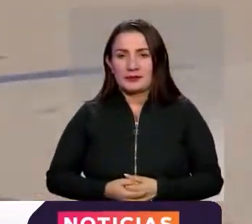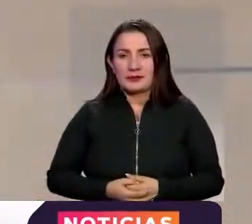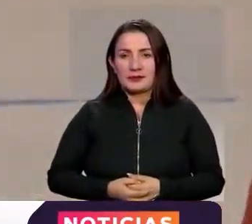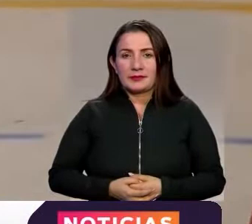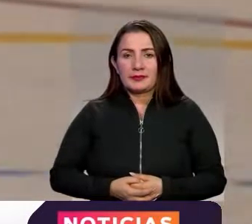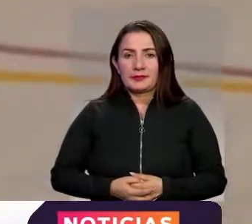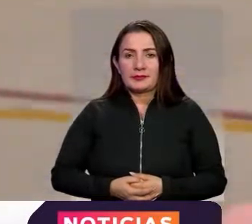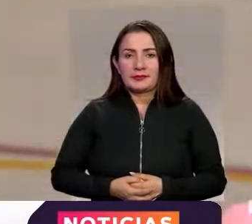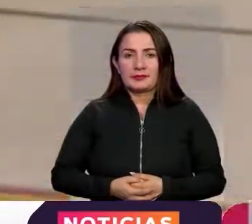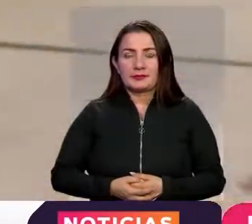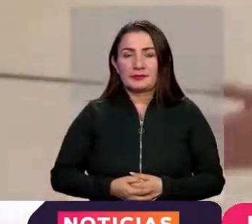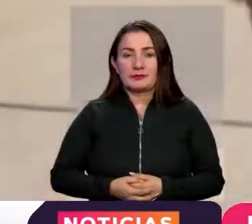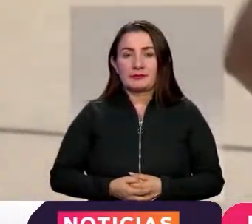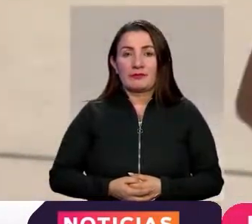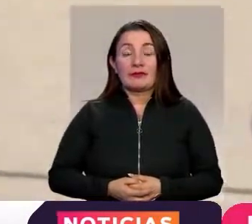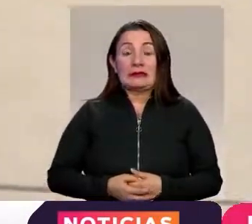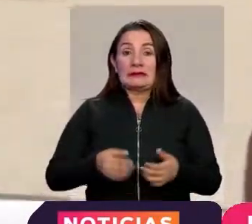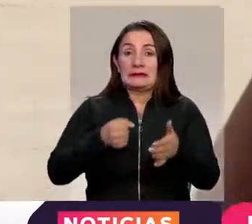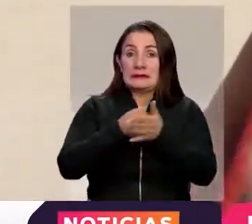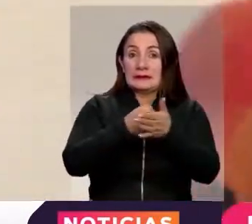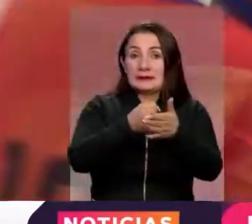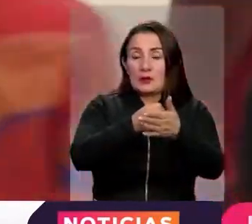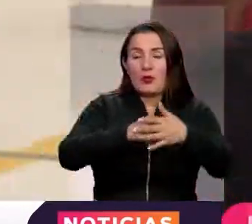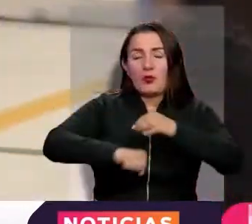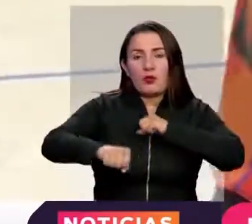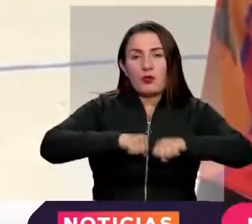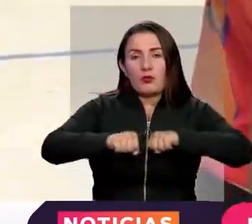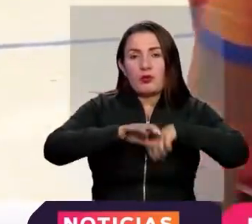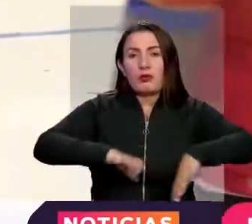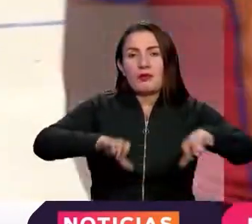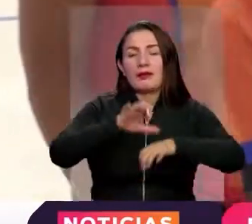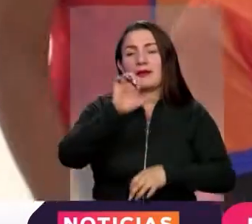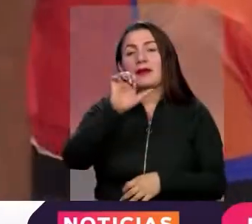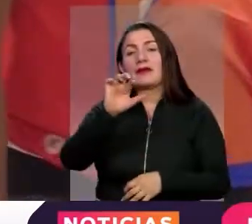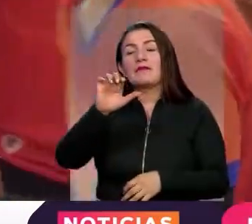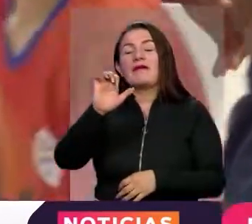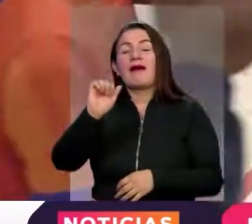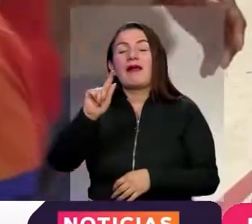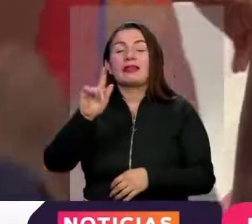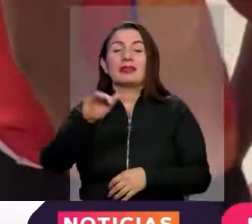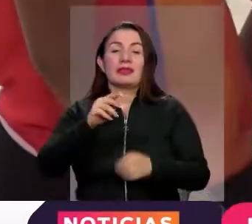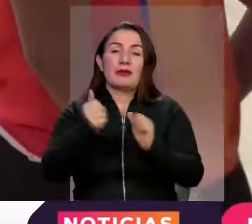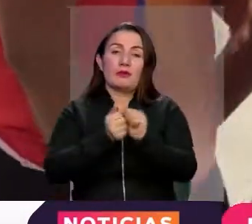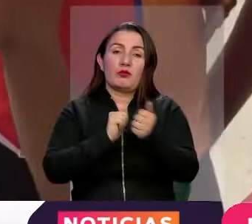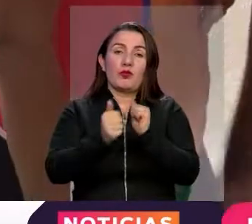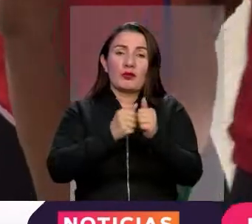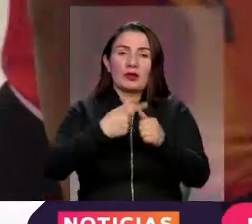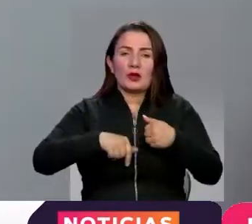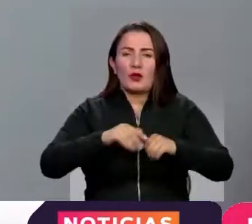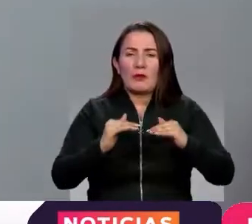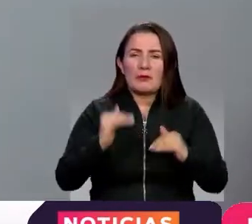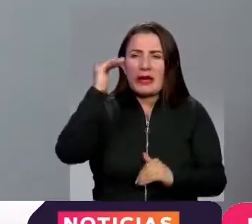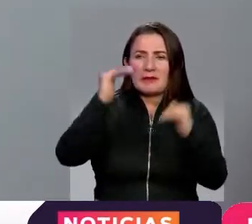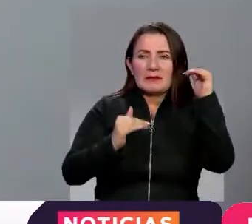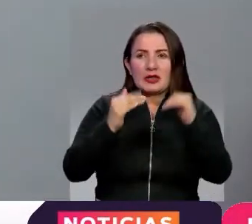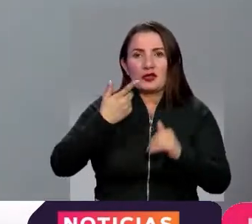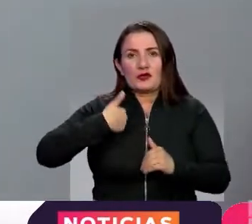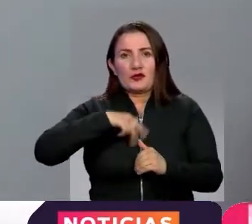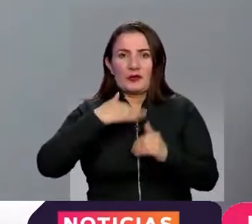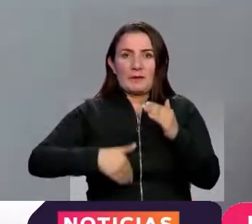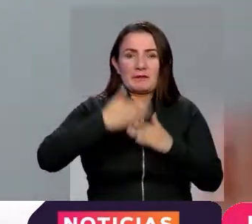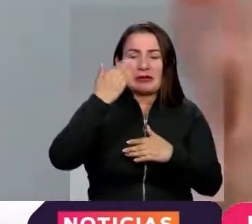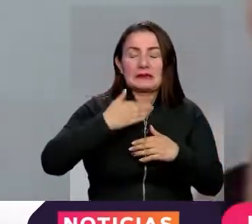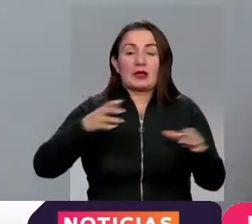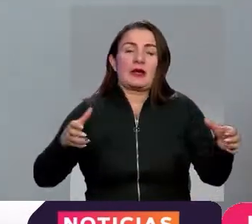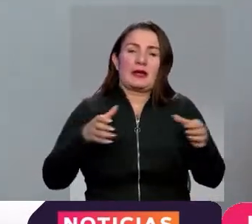Largo es el camino hacia el paraíso, sobre todo para las jugadoras de EFA Deportes, quienes vienen de menos a más. Al principio, pues como todo,